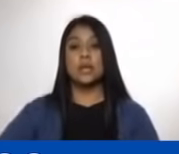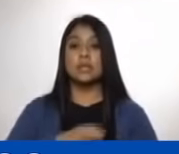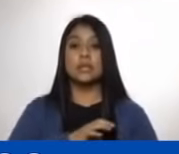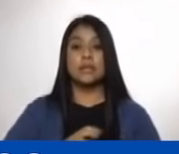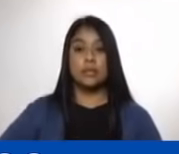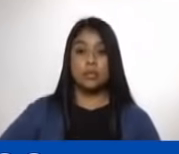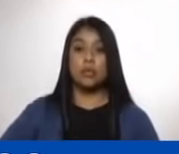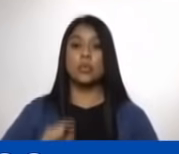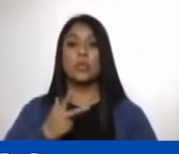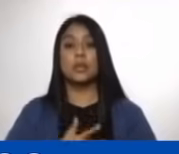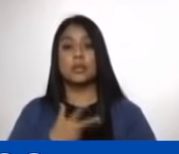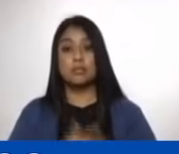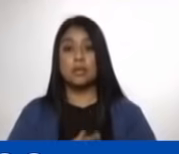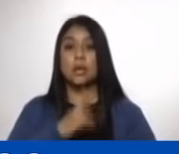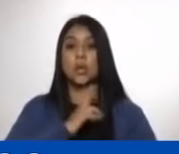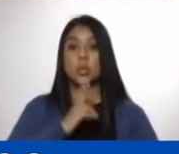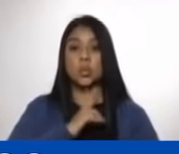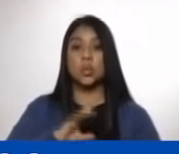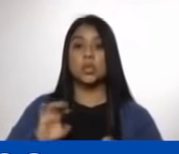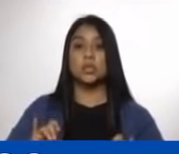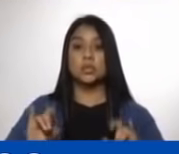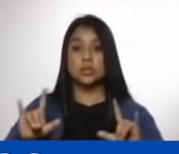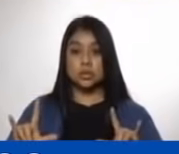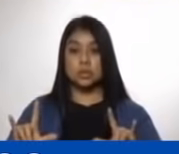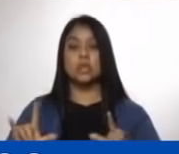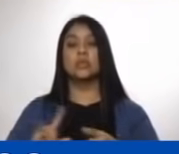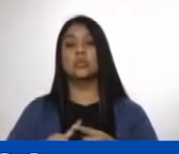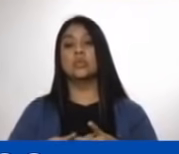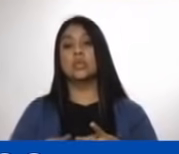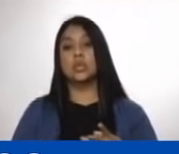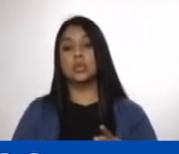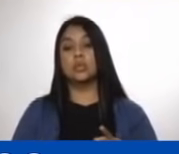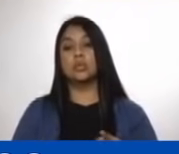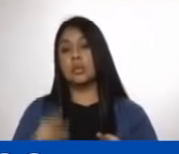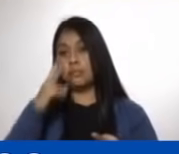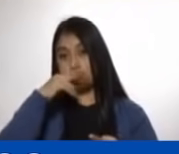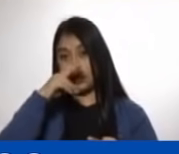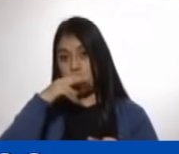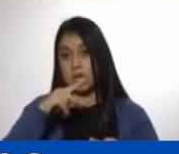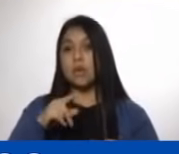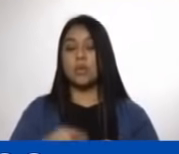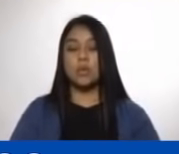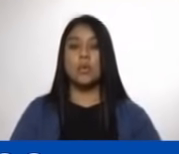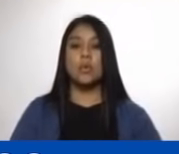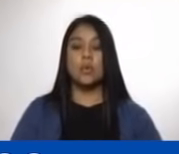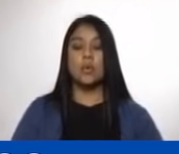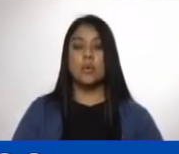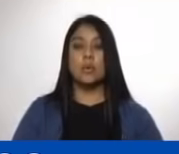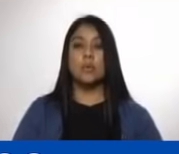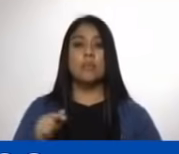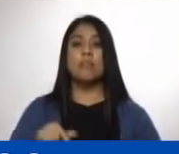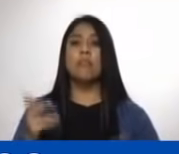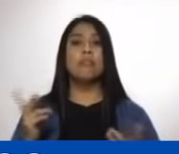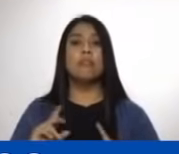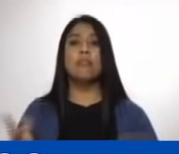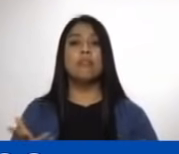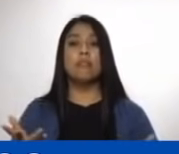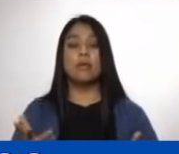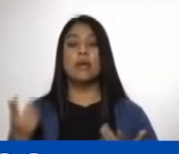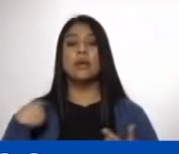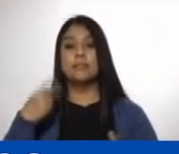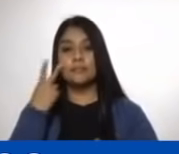Guatemala, Honduras, Estados Unidos de América y México para hacer una